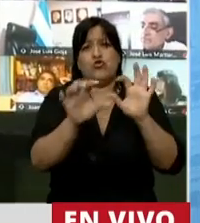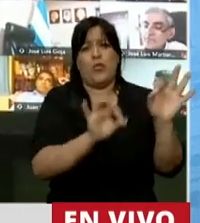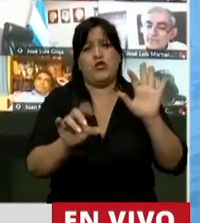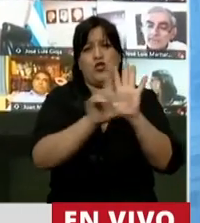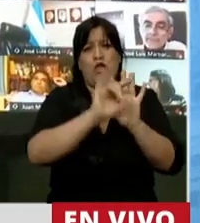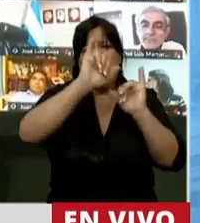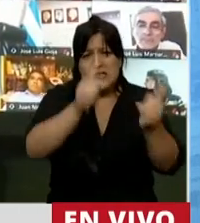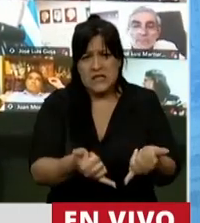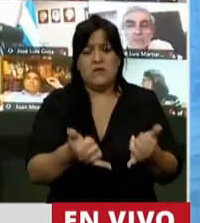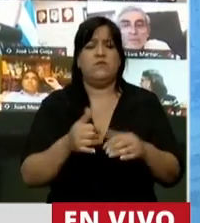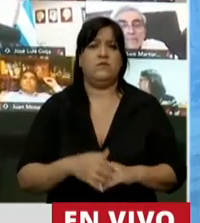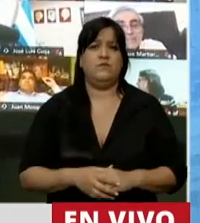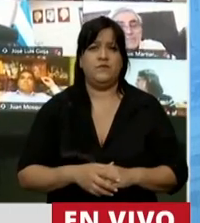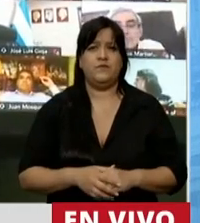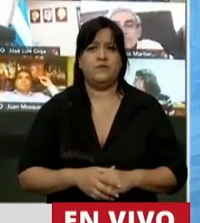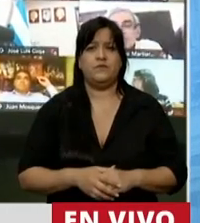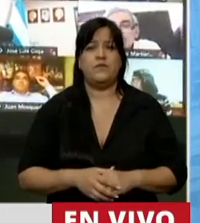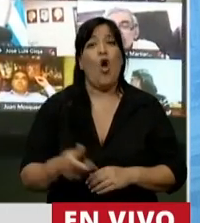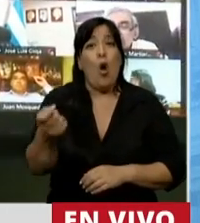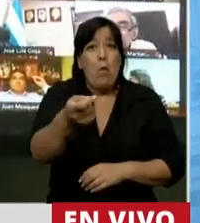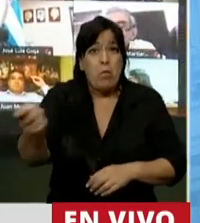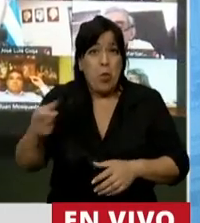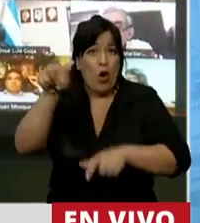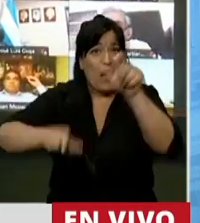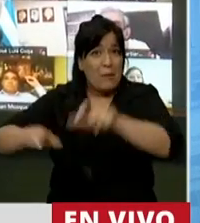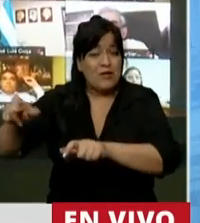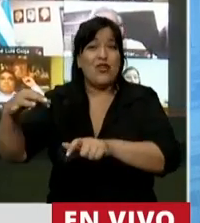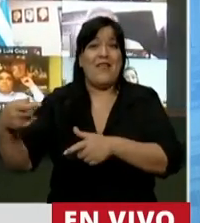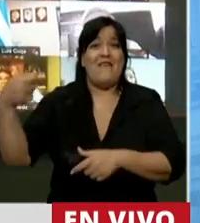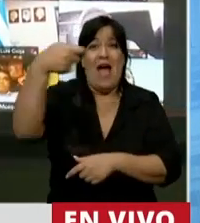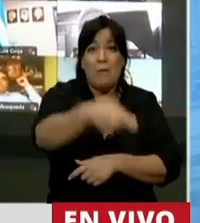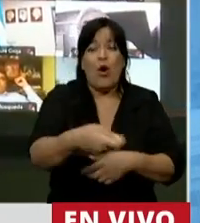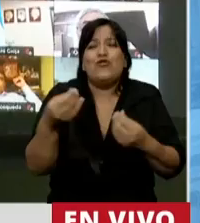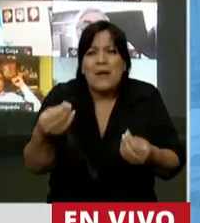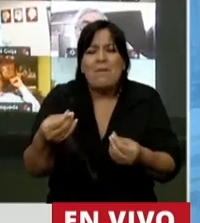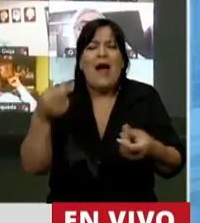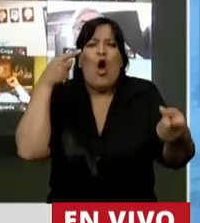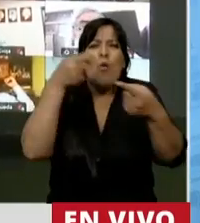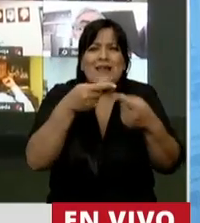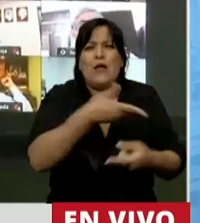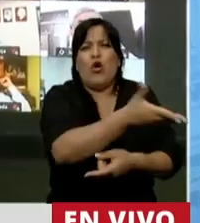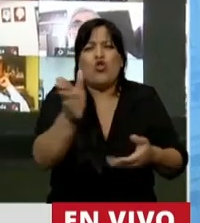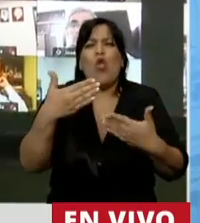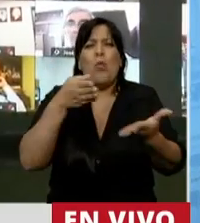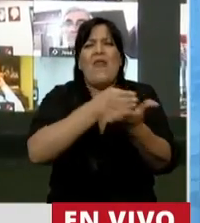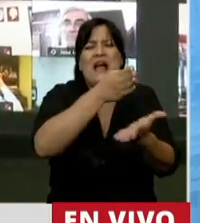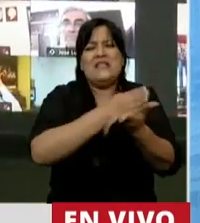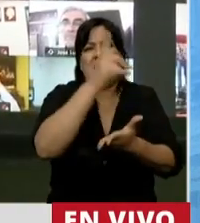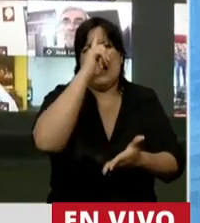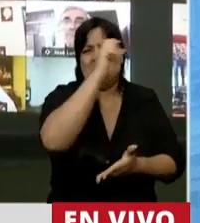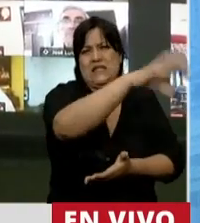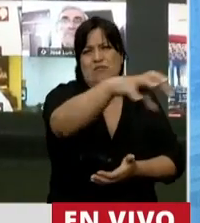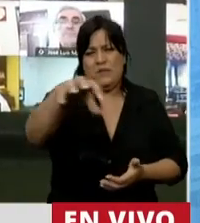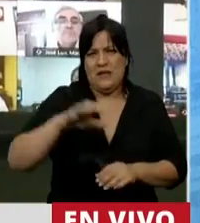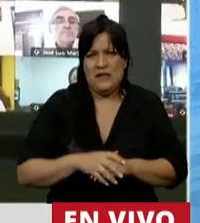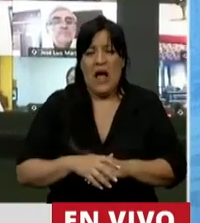señor presidente, por el cual unos pocos deberán aportar para que todos accedamos al derecho a la salud. Nadie va a dejar